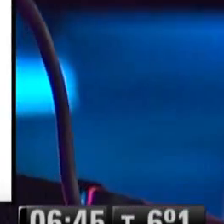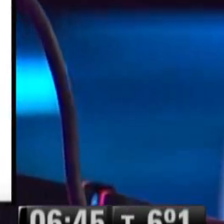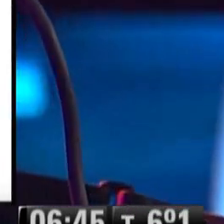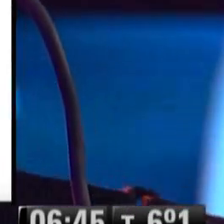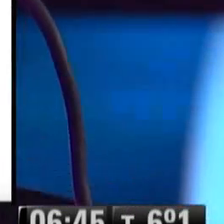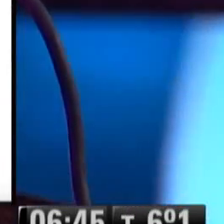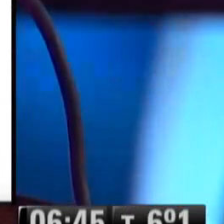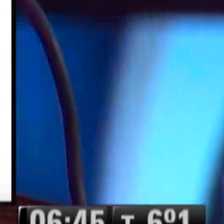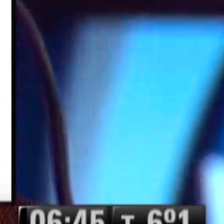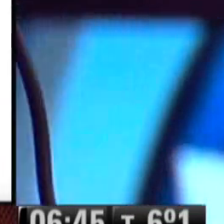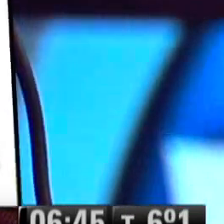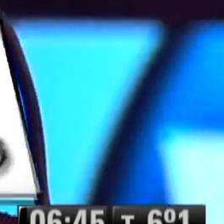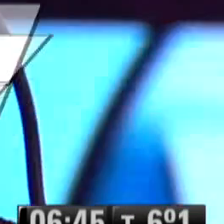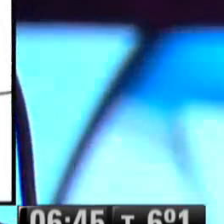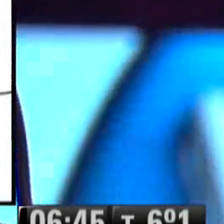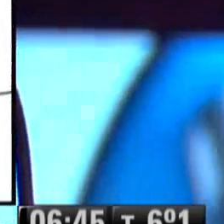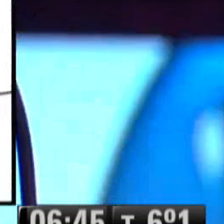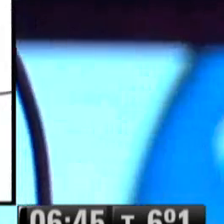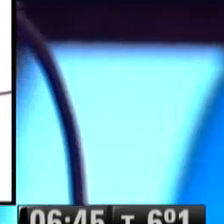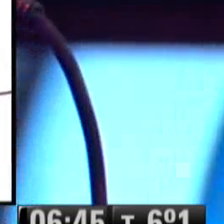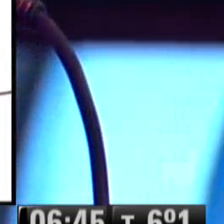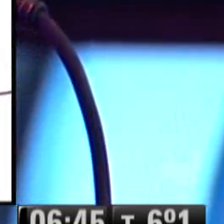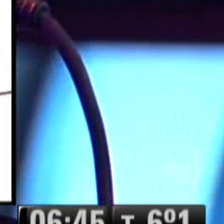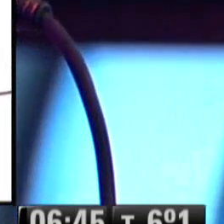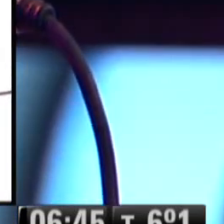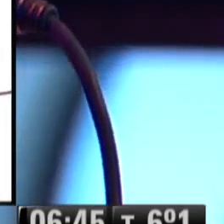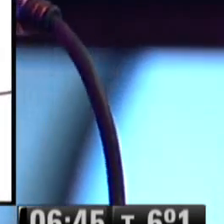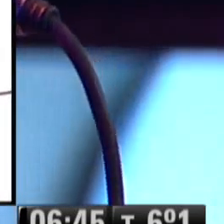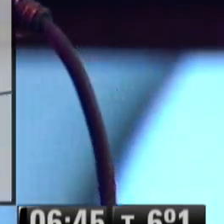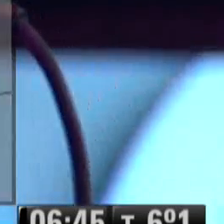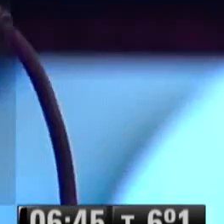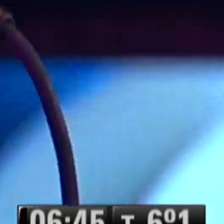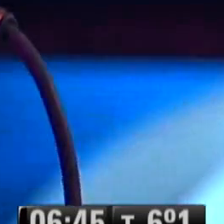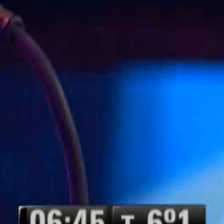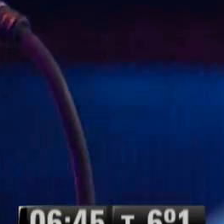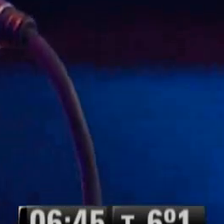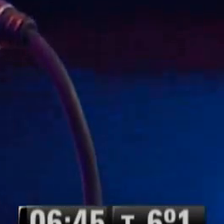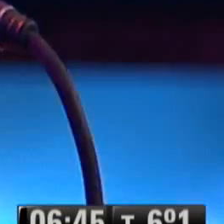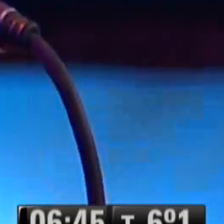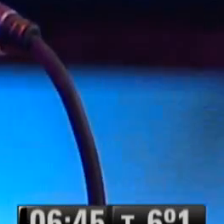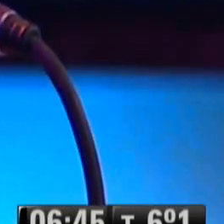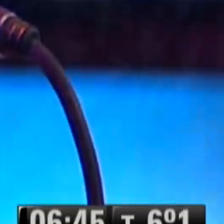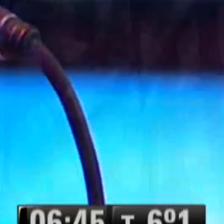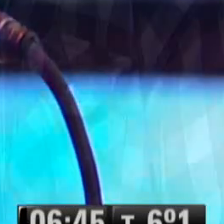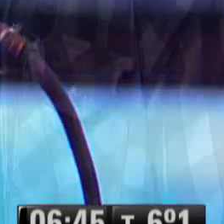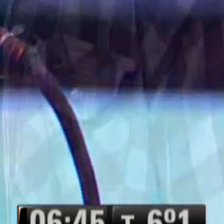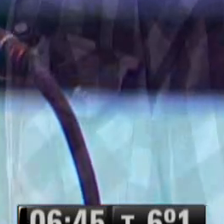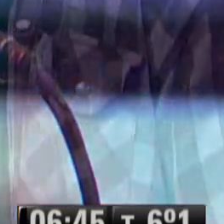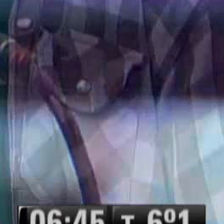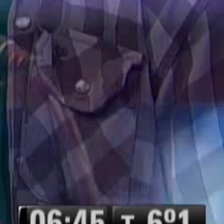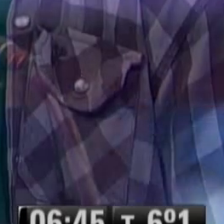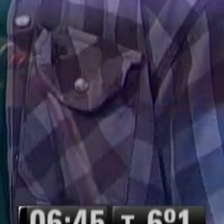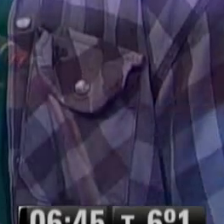desaparecer. Los que están en el aire pueden desaparecer. En el aire pueden desaparecer. Los que están en la